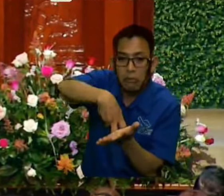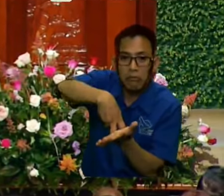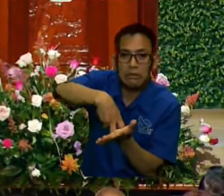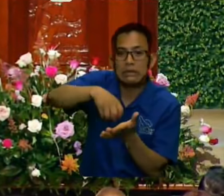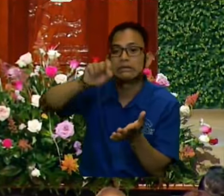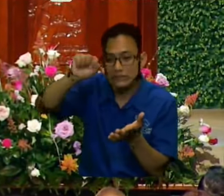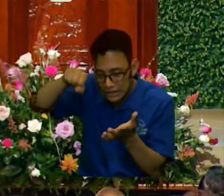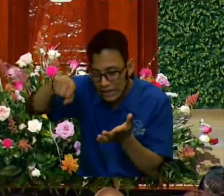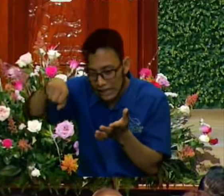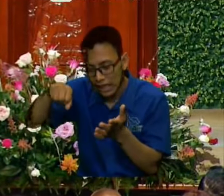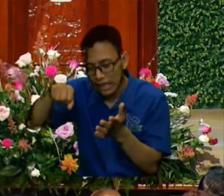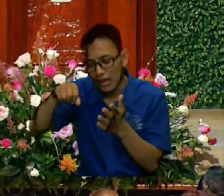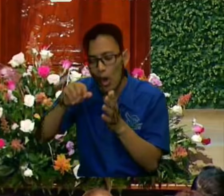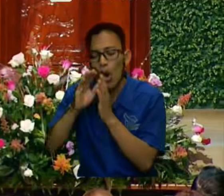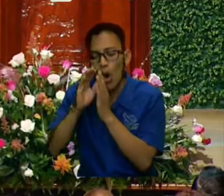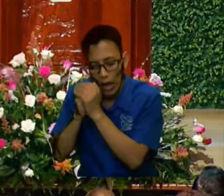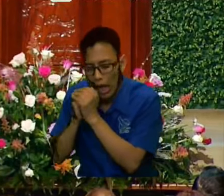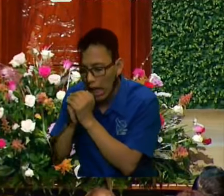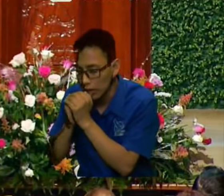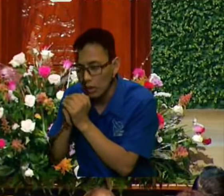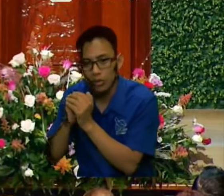roncando.